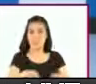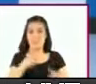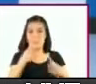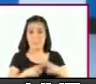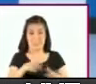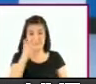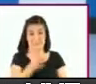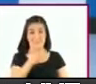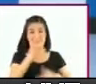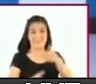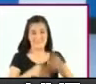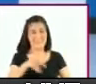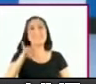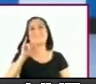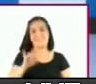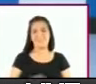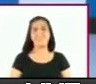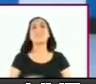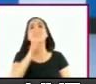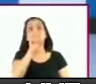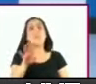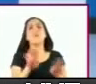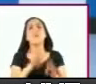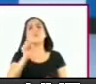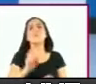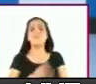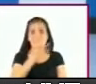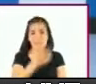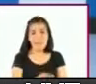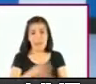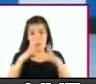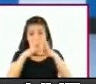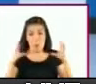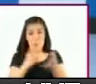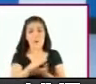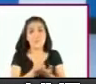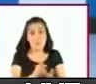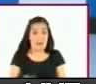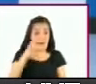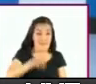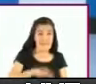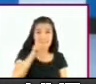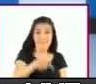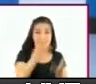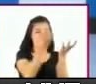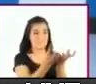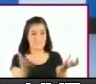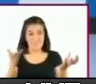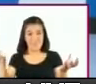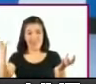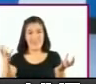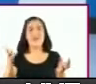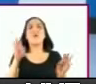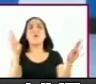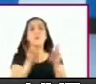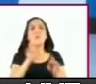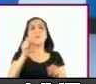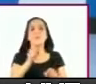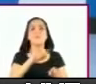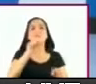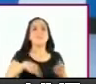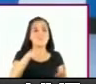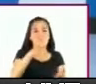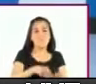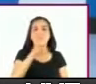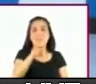esta sucesión? Sí. Podemos concluir que los globos azules dentro de la tira que hizo Adriana estarán en